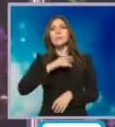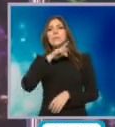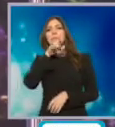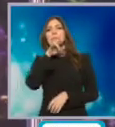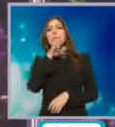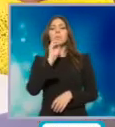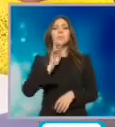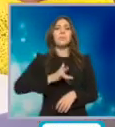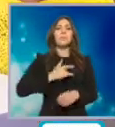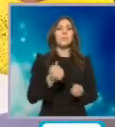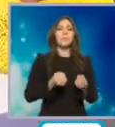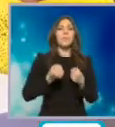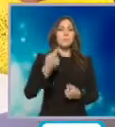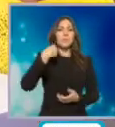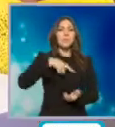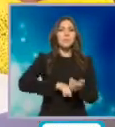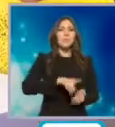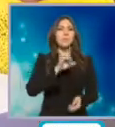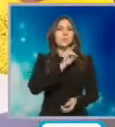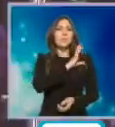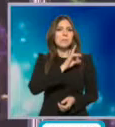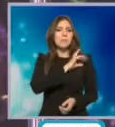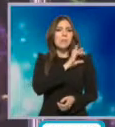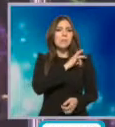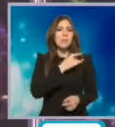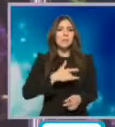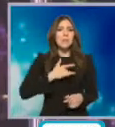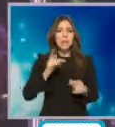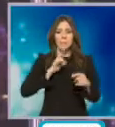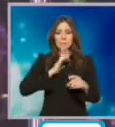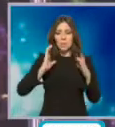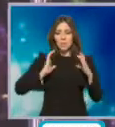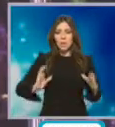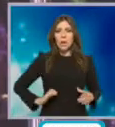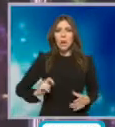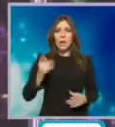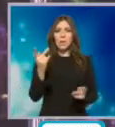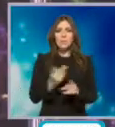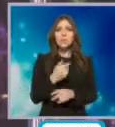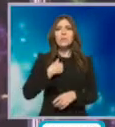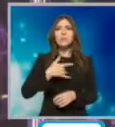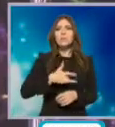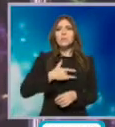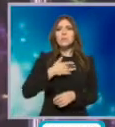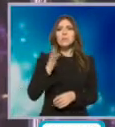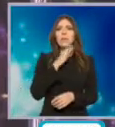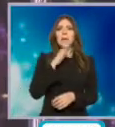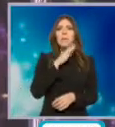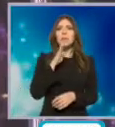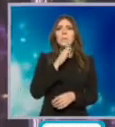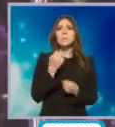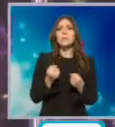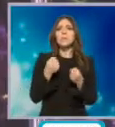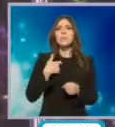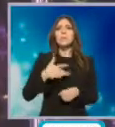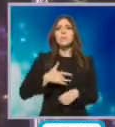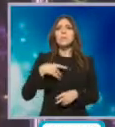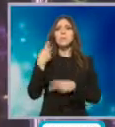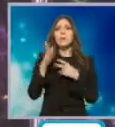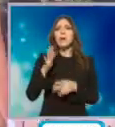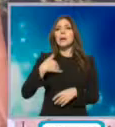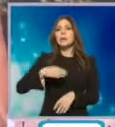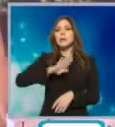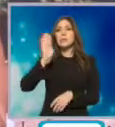temor intenso, o sea, siento que o algo me está pasando físicamente y me voy a morir, muchos lo confunden, por ejemplo, con un infarto, con estarse